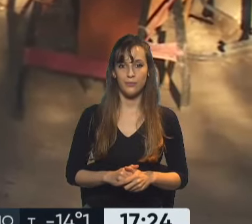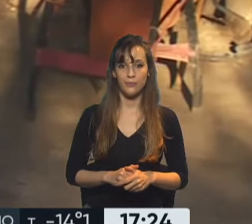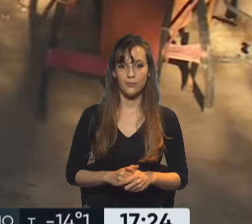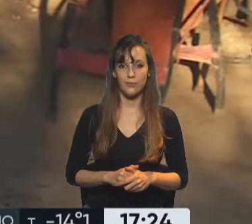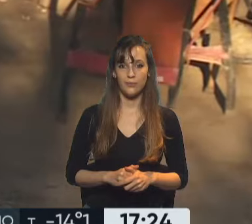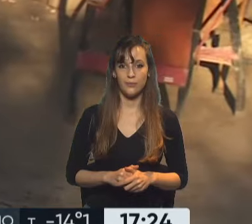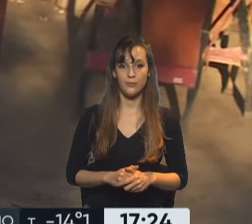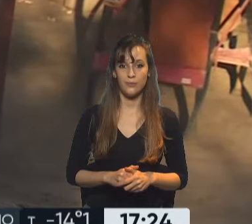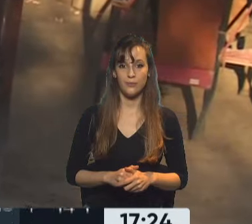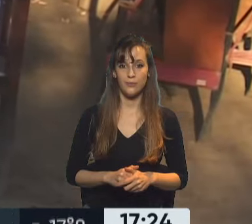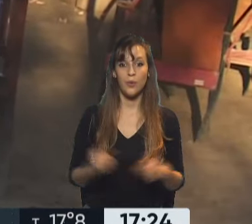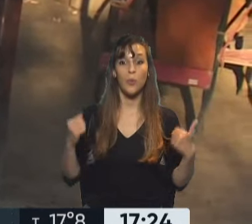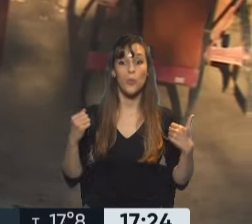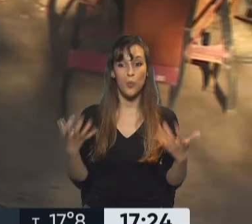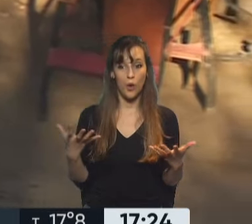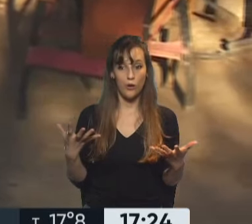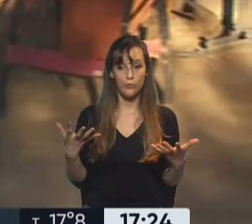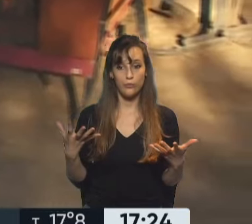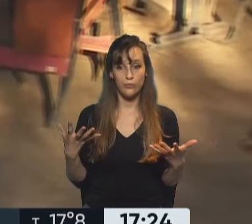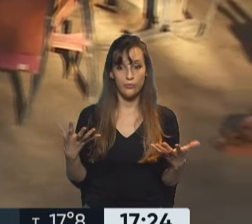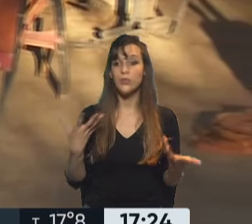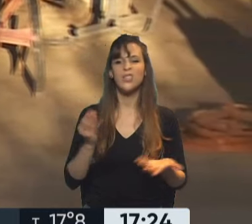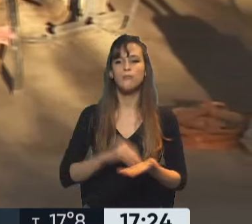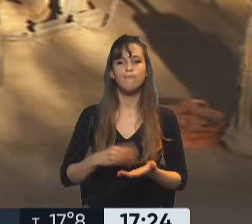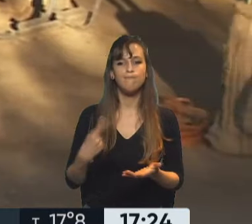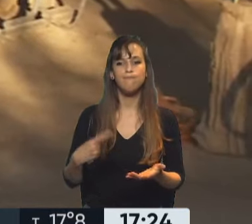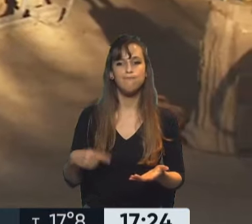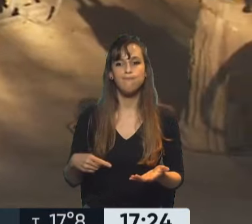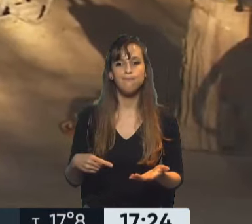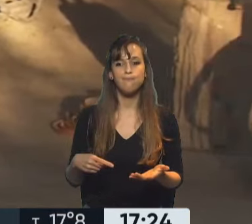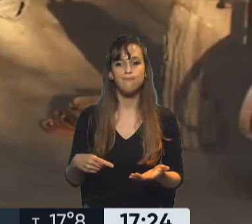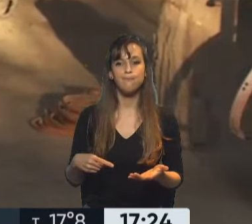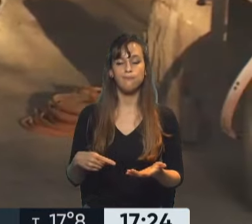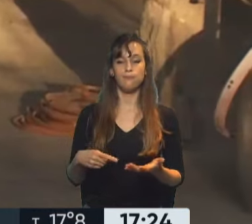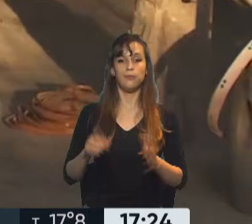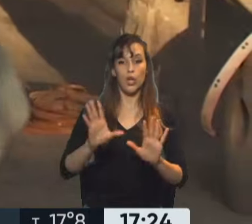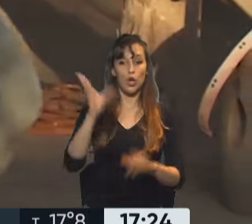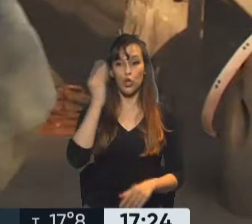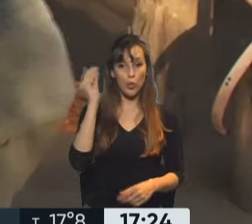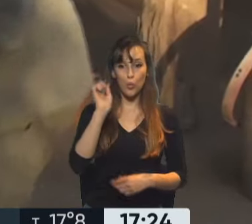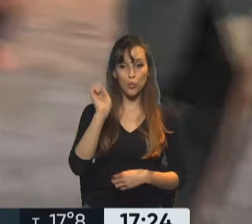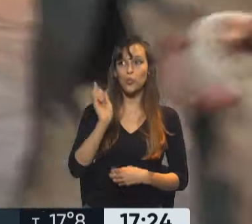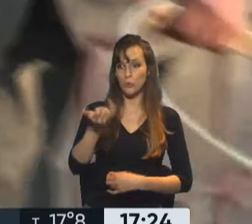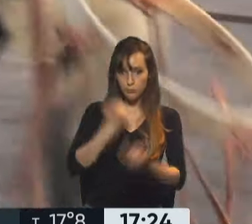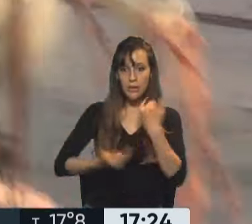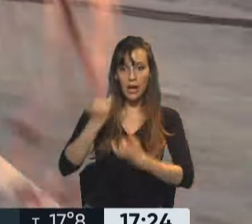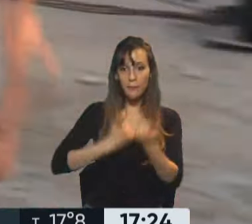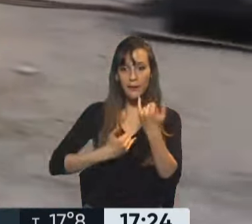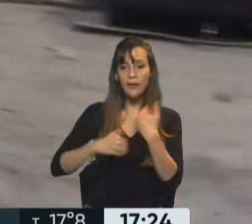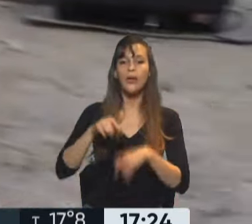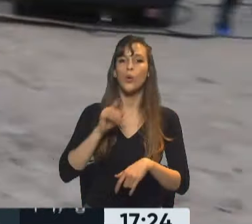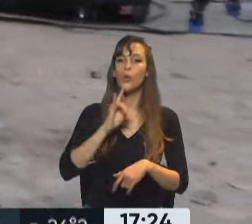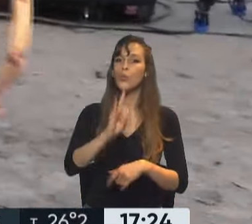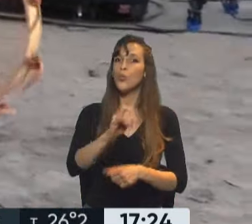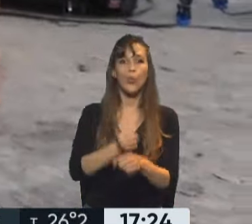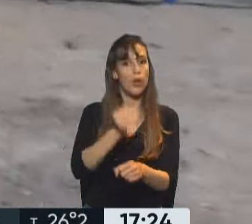¿Y este? Sí. ¿Qué vamos a hacer? Yo te traigo, pará que no te escucho, sino que explícame. Vas a este trabajar vos, Goico. ¿Lo escuchamos